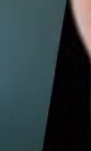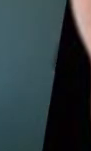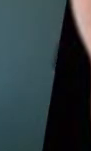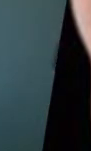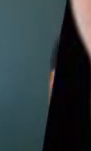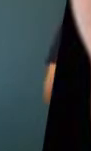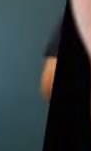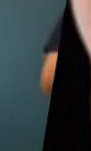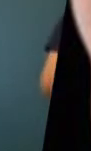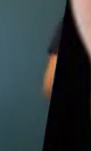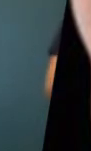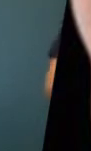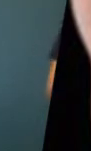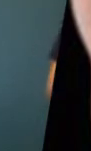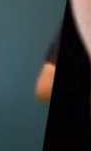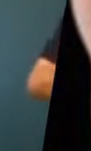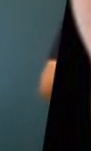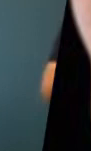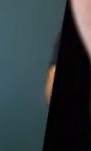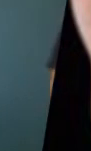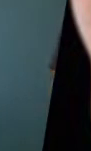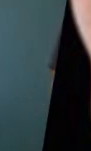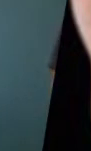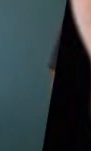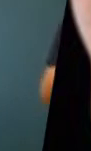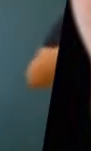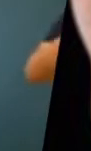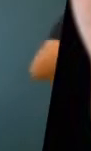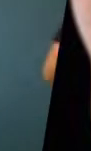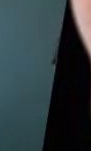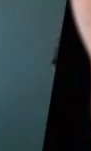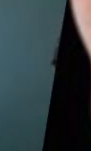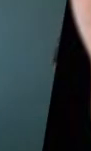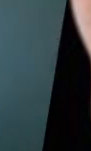menos violencia en el país.